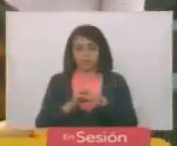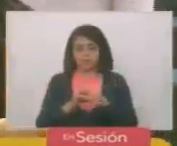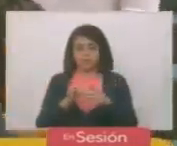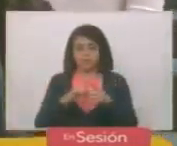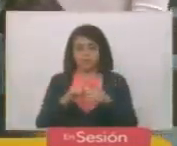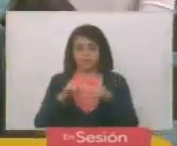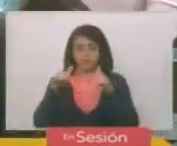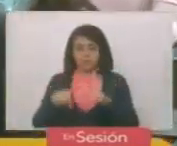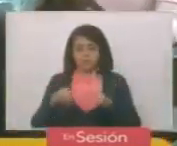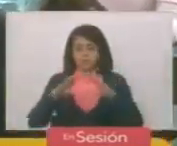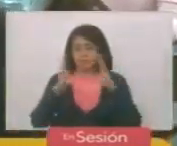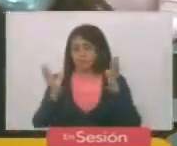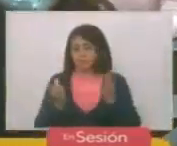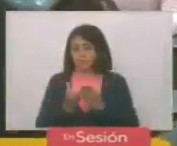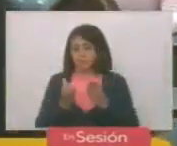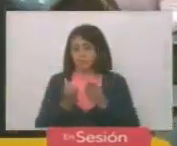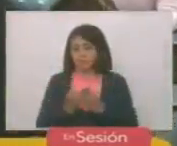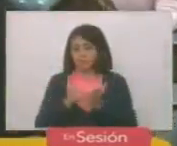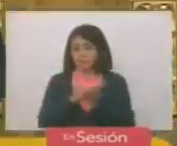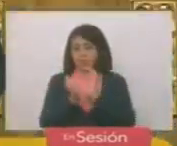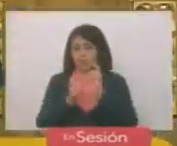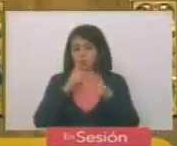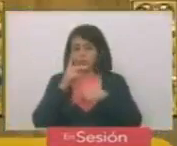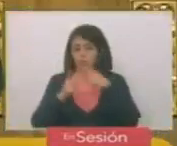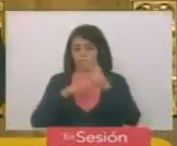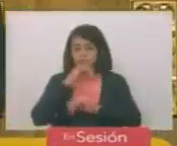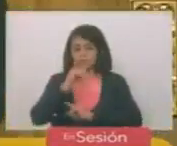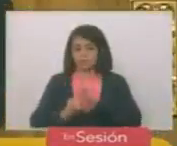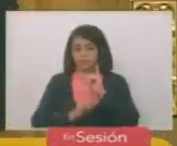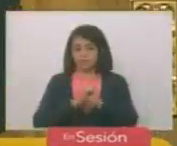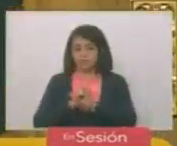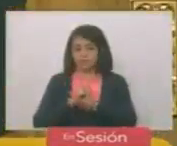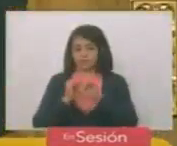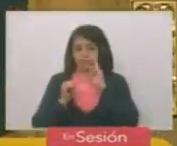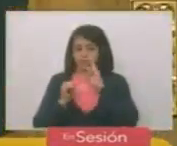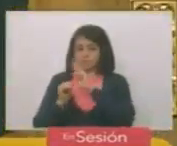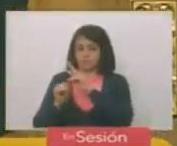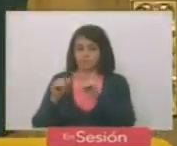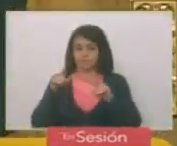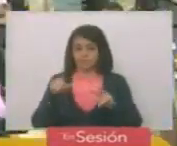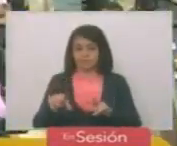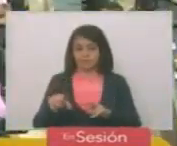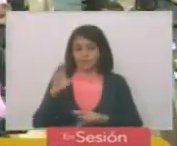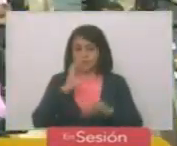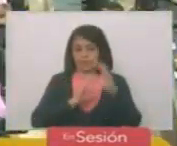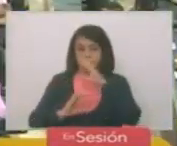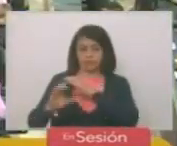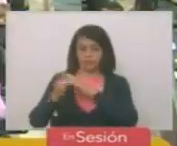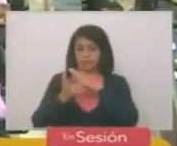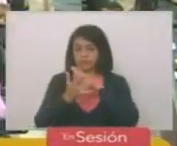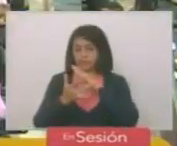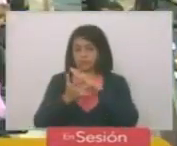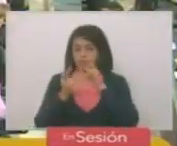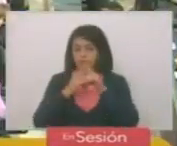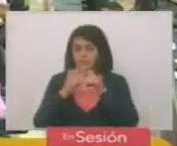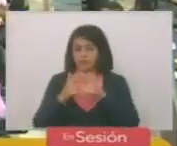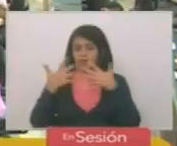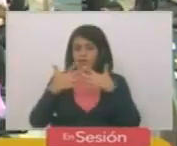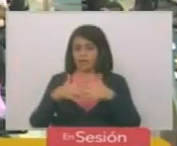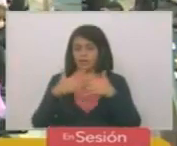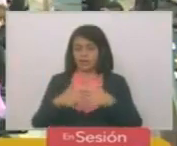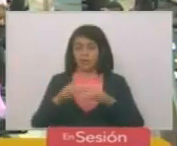área del mundo geopolítico internacional desde la perspectiva de la ciencia, la tecnología y la